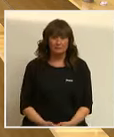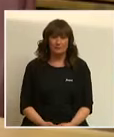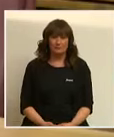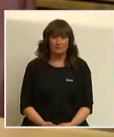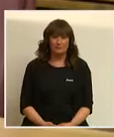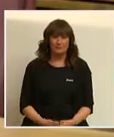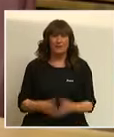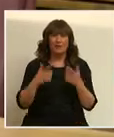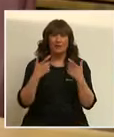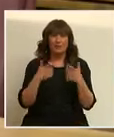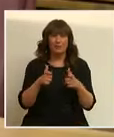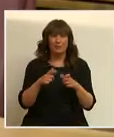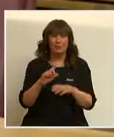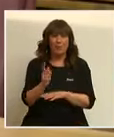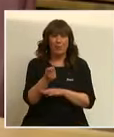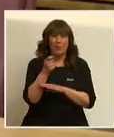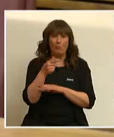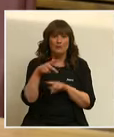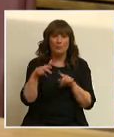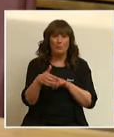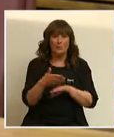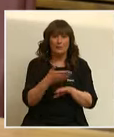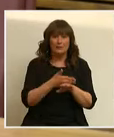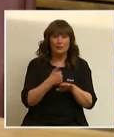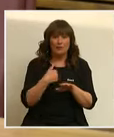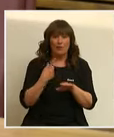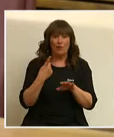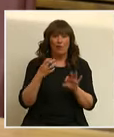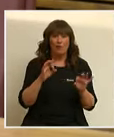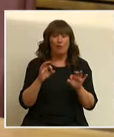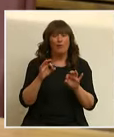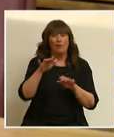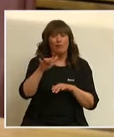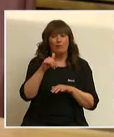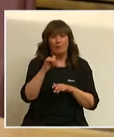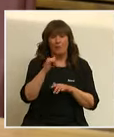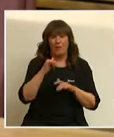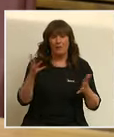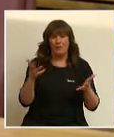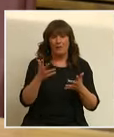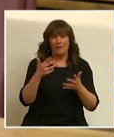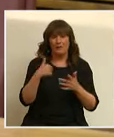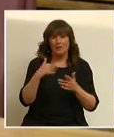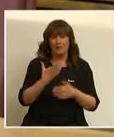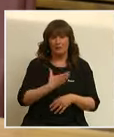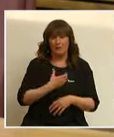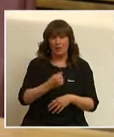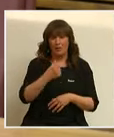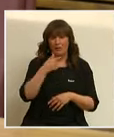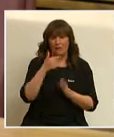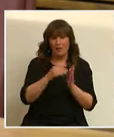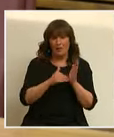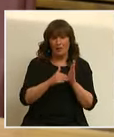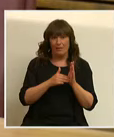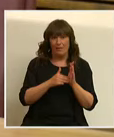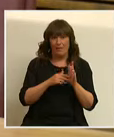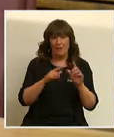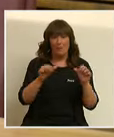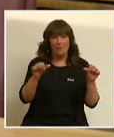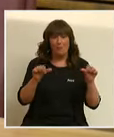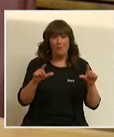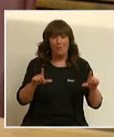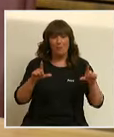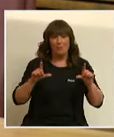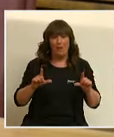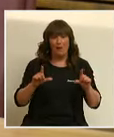Al Departament de Bombers, Prevenció i Intervenció en Emergències de l'Ajuntament de València arreplega la placa el cap de